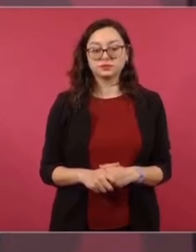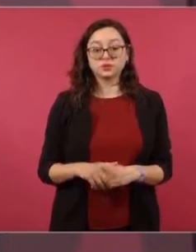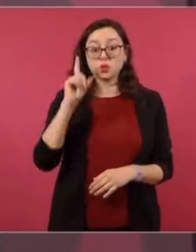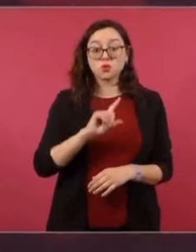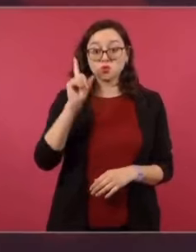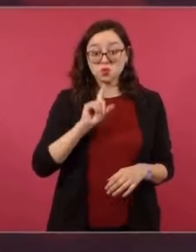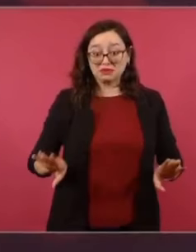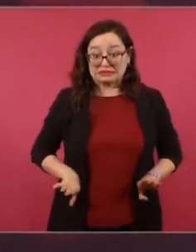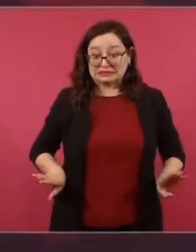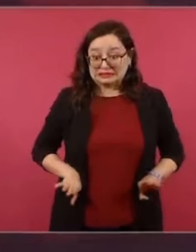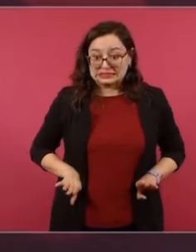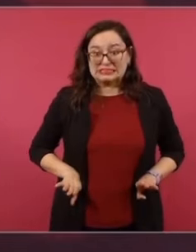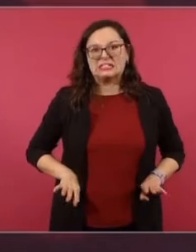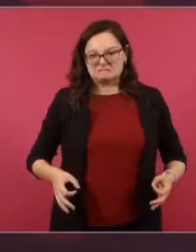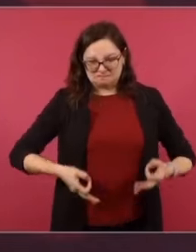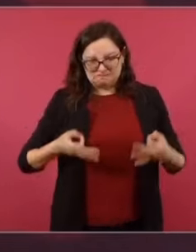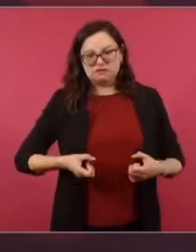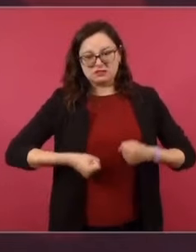Una mujer con convicciones,